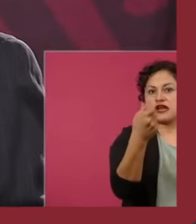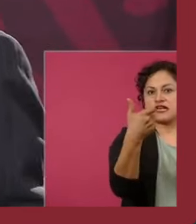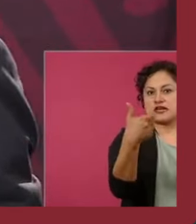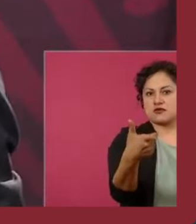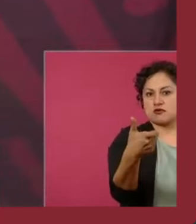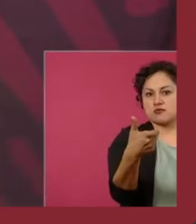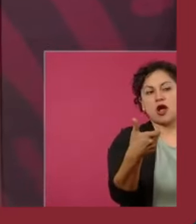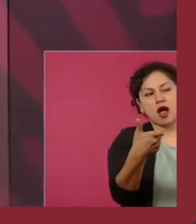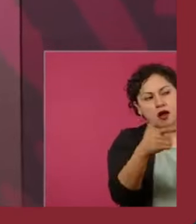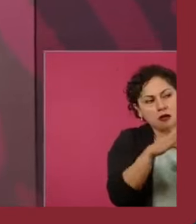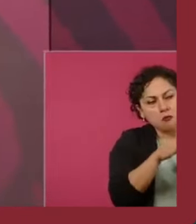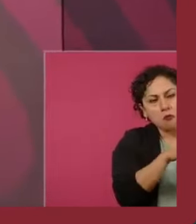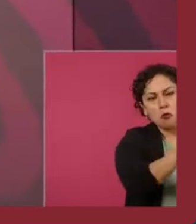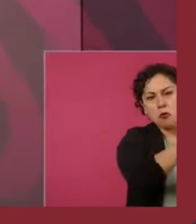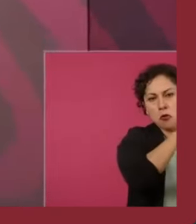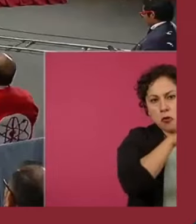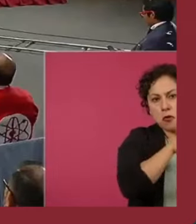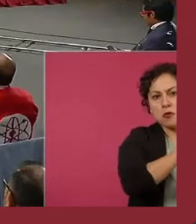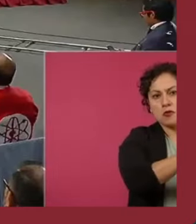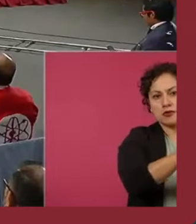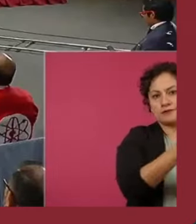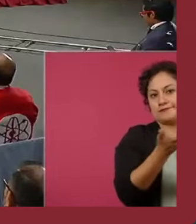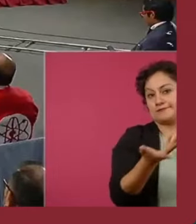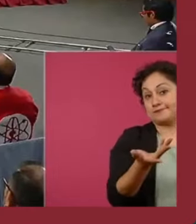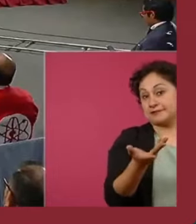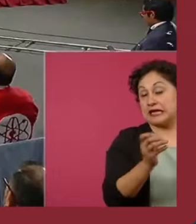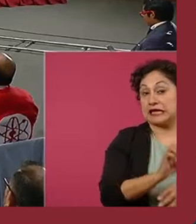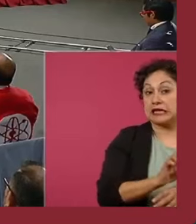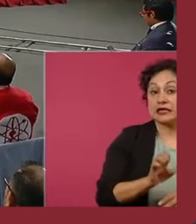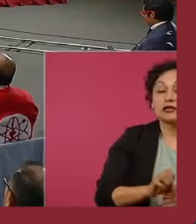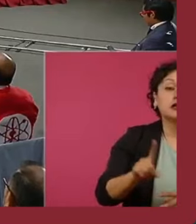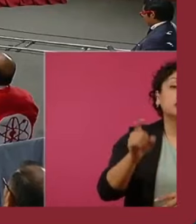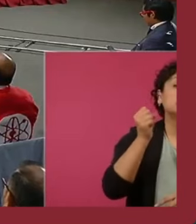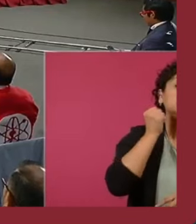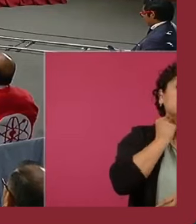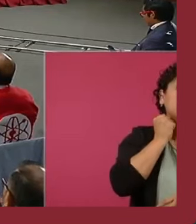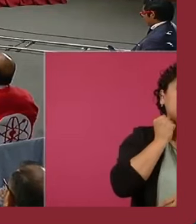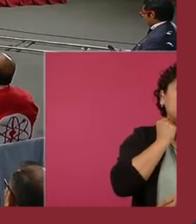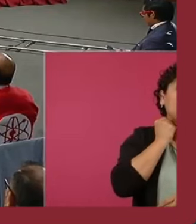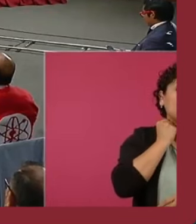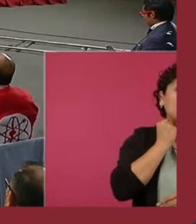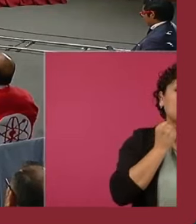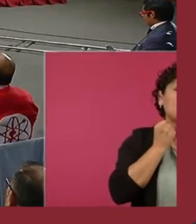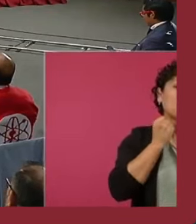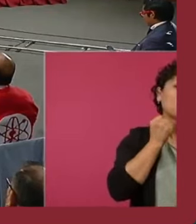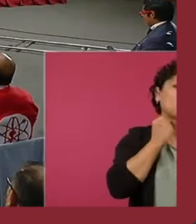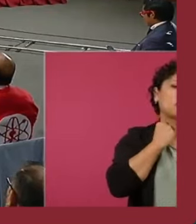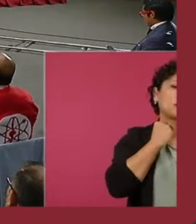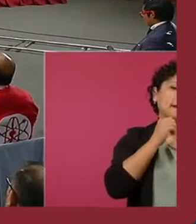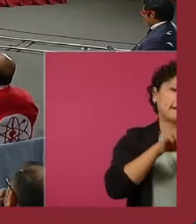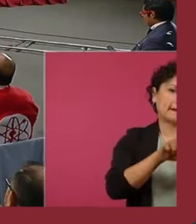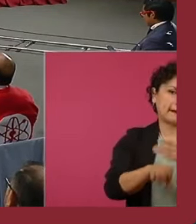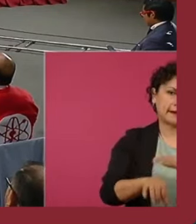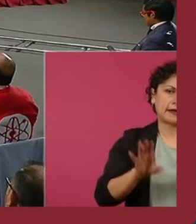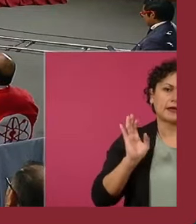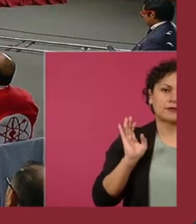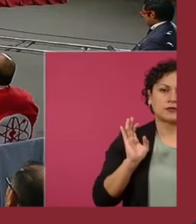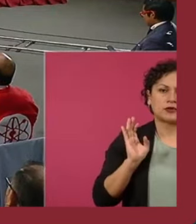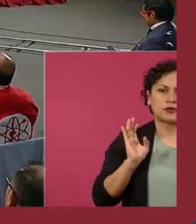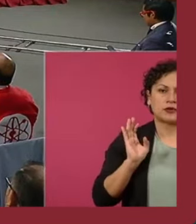el presidente exhibió un video que revelaba la magnitud de los daños causados por la empresa estadounidense durante 35